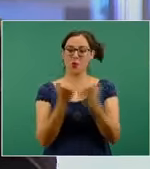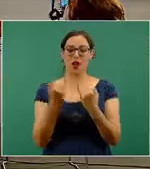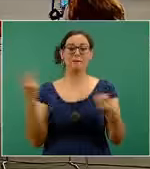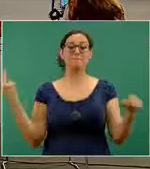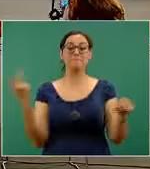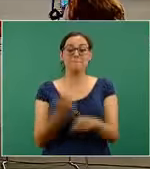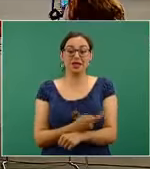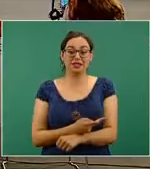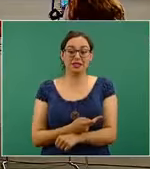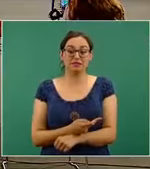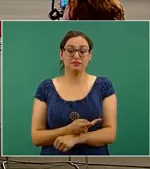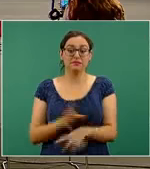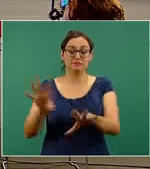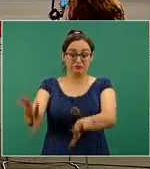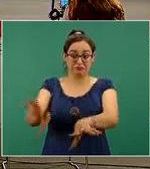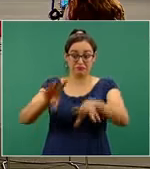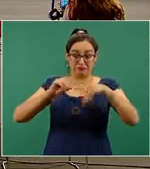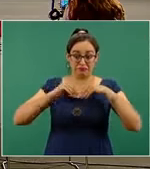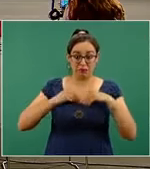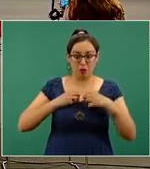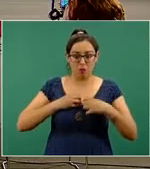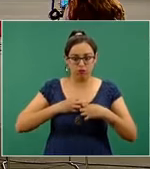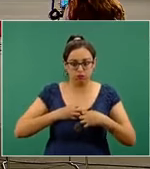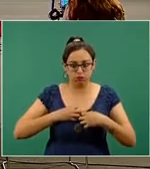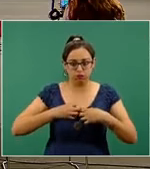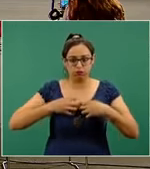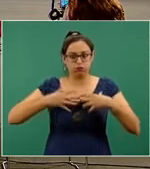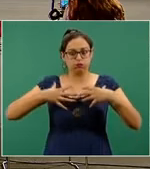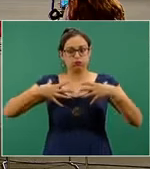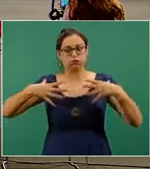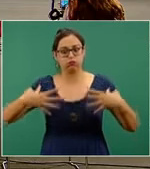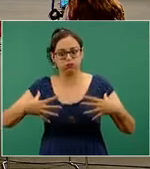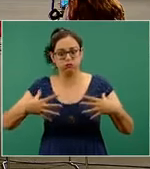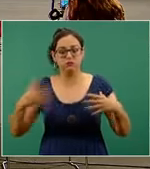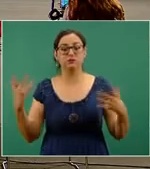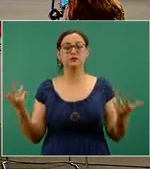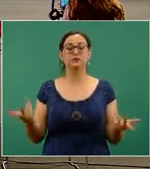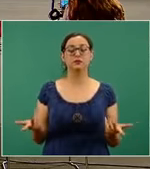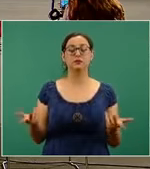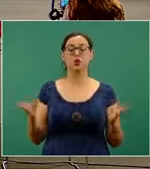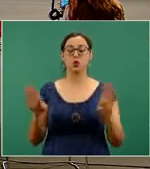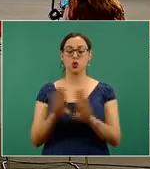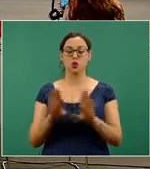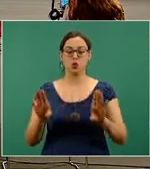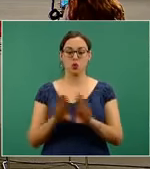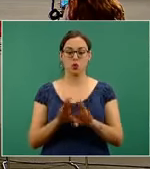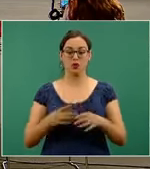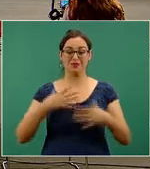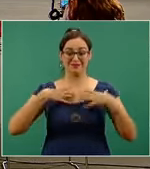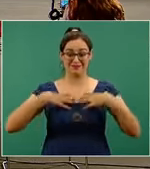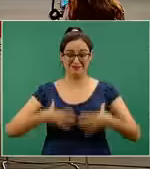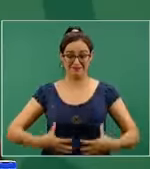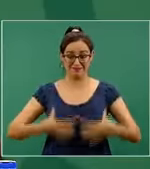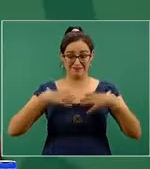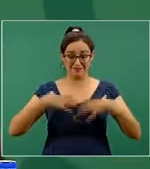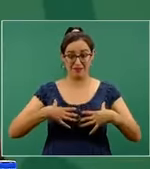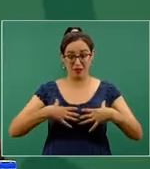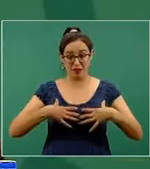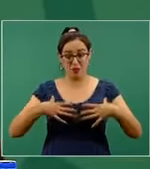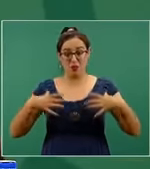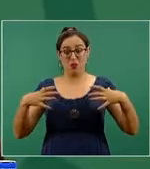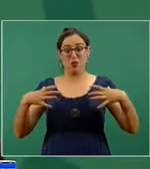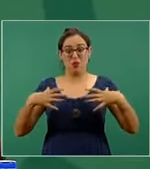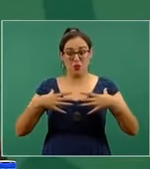el diafragma. El diafragma es un músculo que tenemos que separa nuestra cavidad torácica de nuestra cavidad abdominal, y